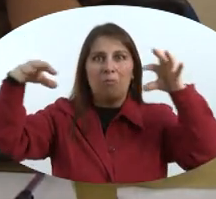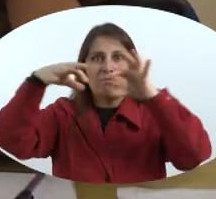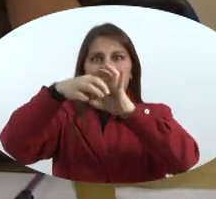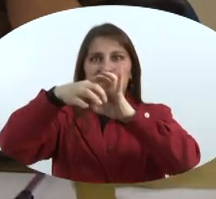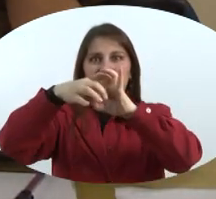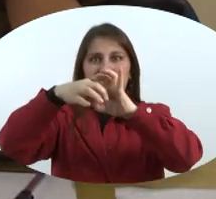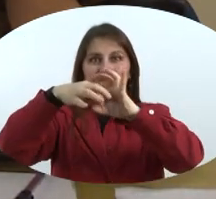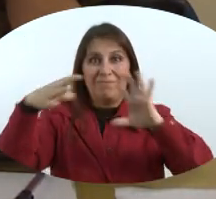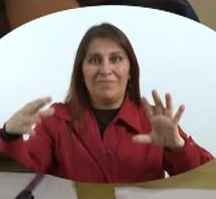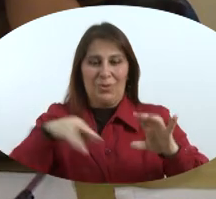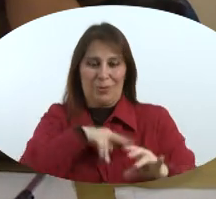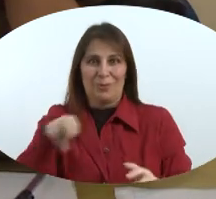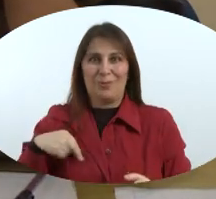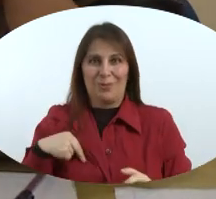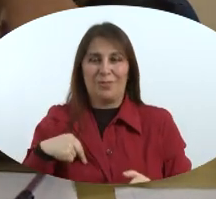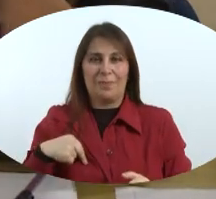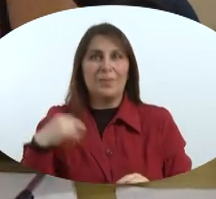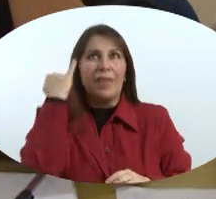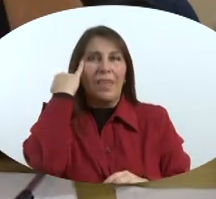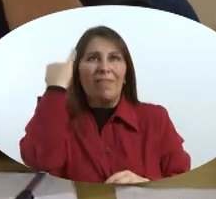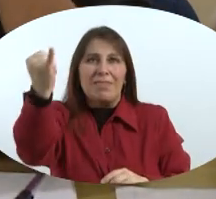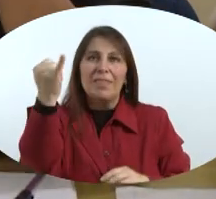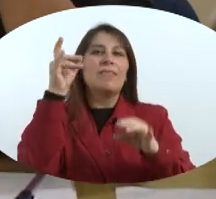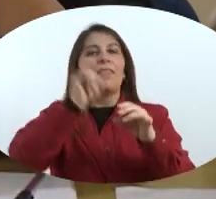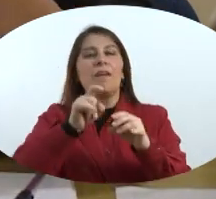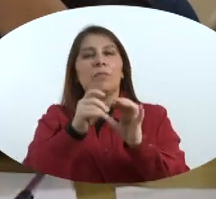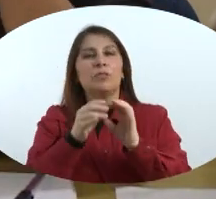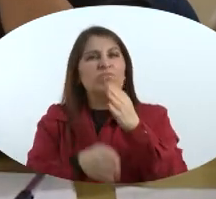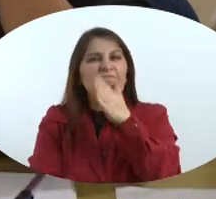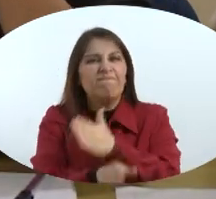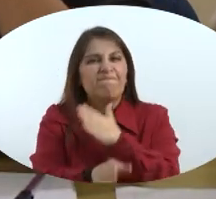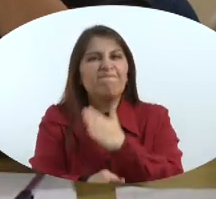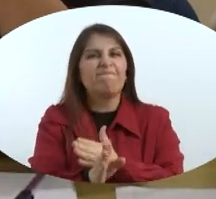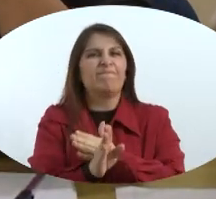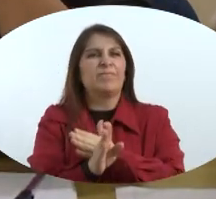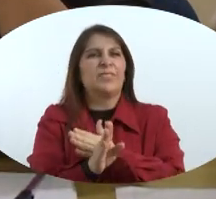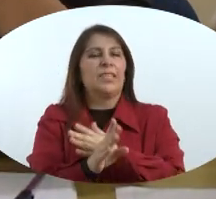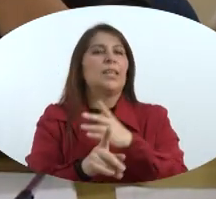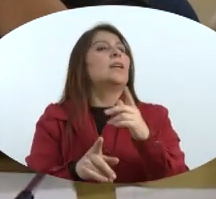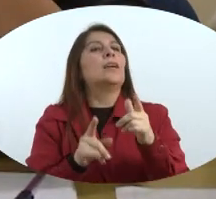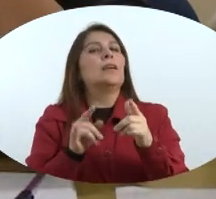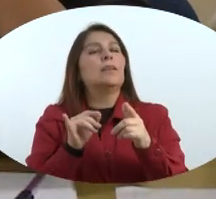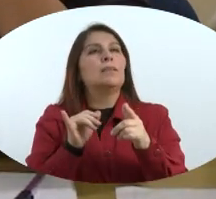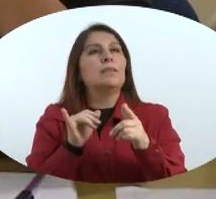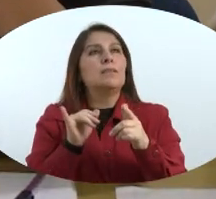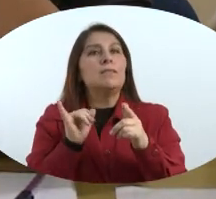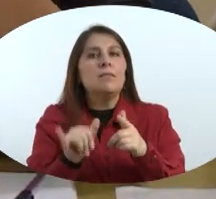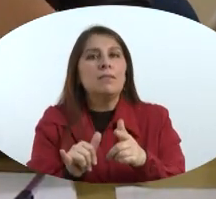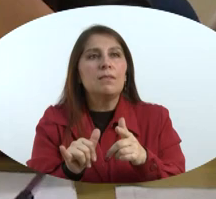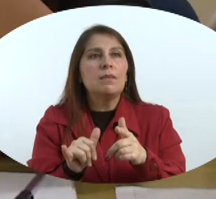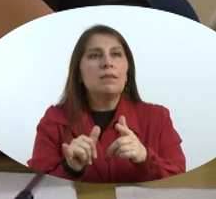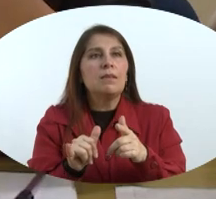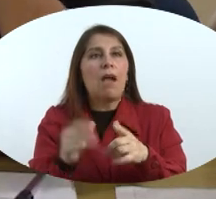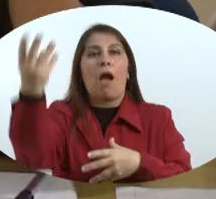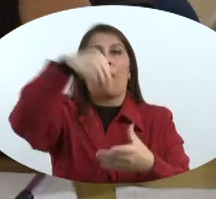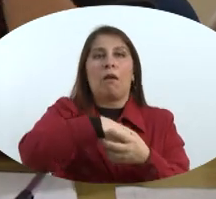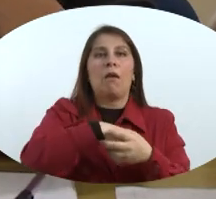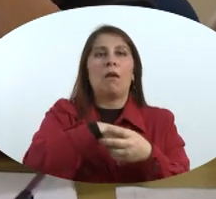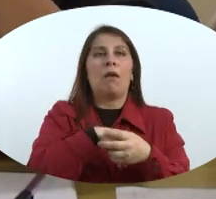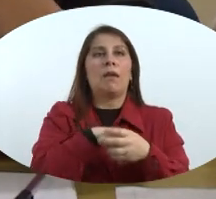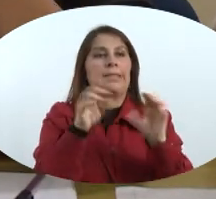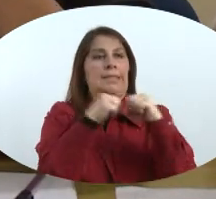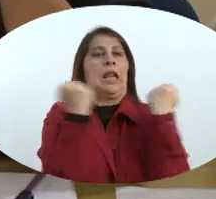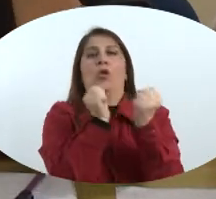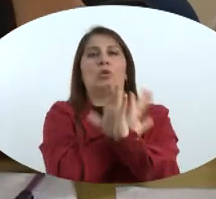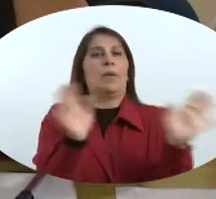que es una fuerte es una idea muy fuerte que nosotros debemos llevar también y extrapolar de los cuatro de las cuatro paredes de los salones